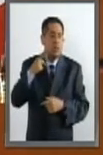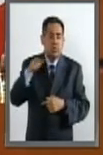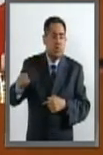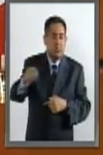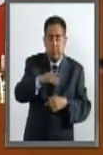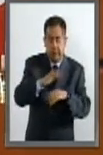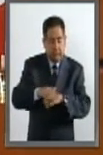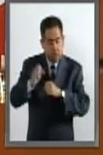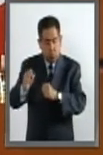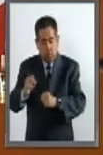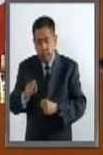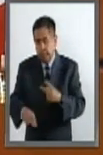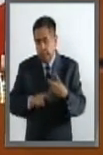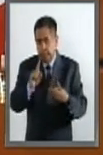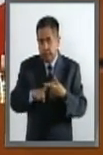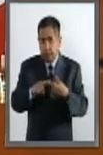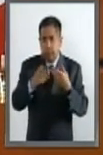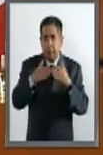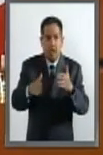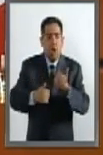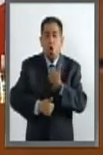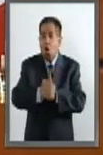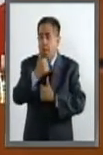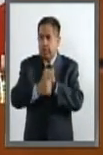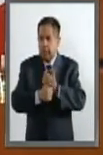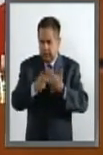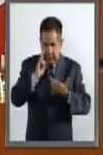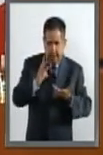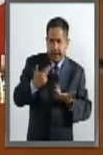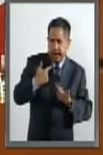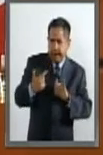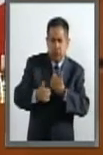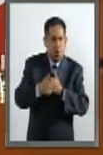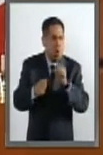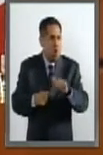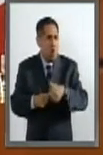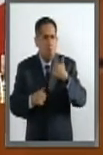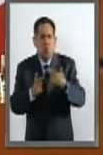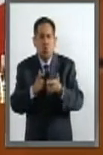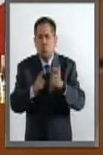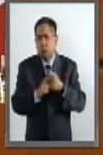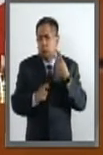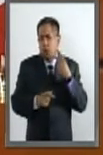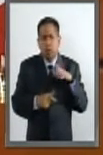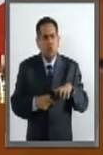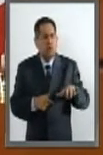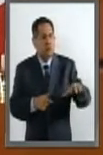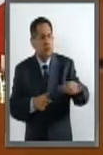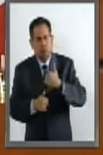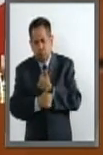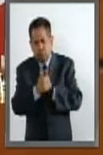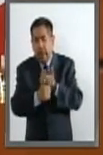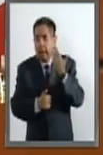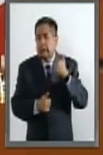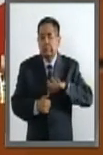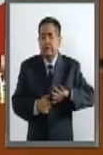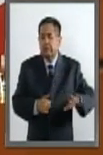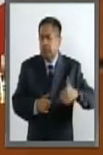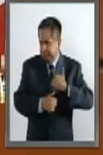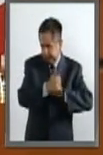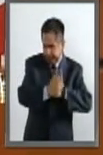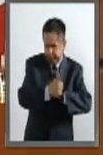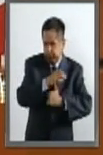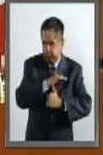Segundo, abrió la puerta a la competencia electoral a otras fuerzas políticas antes marginadas. Y